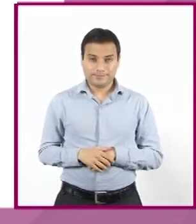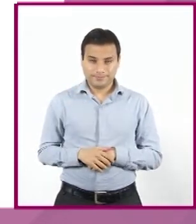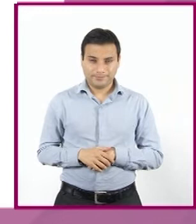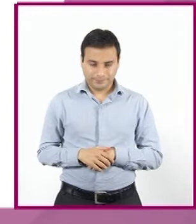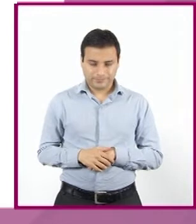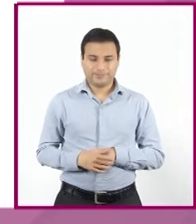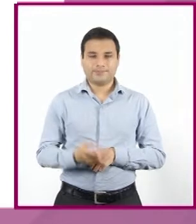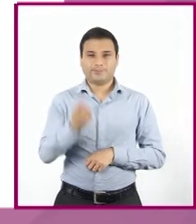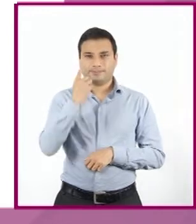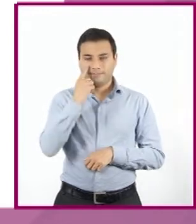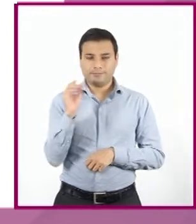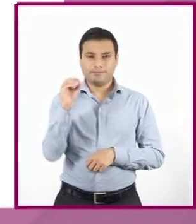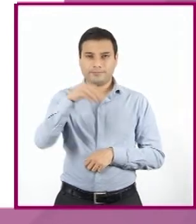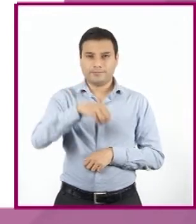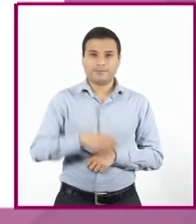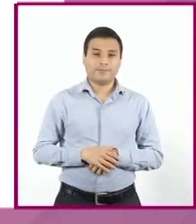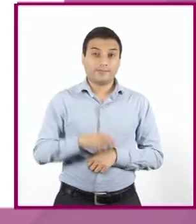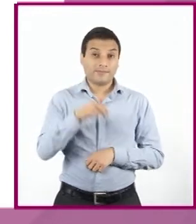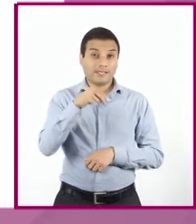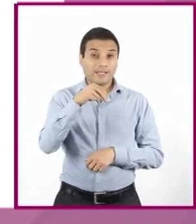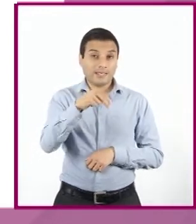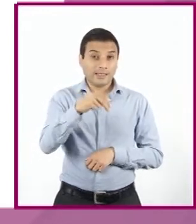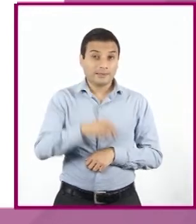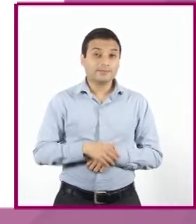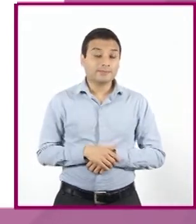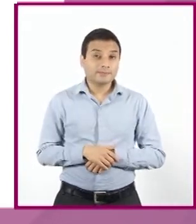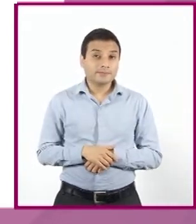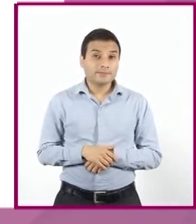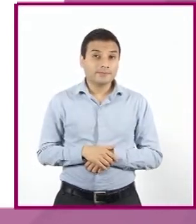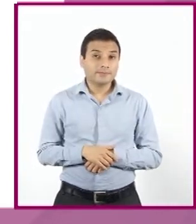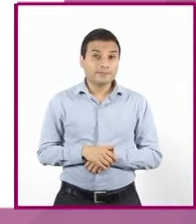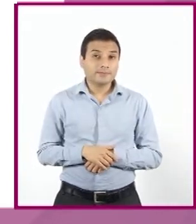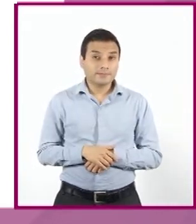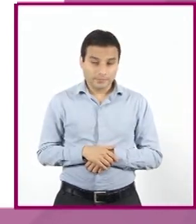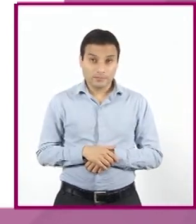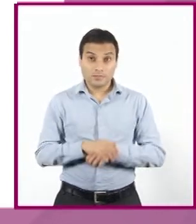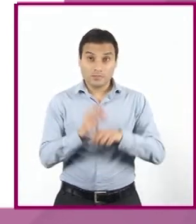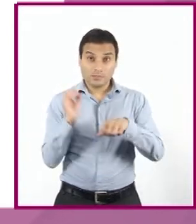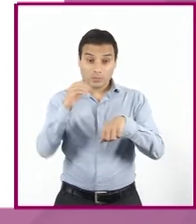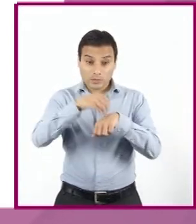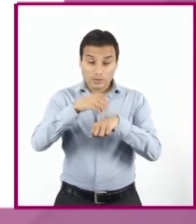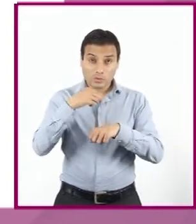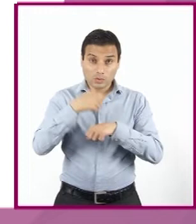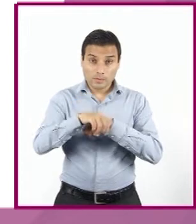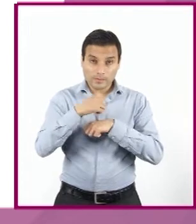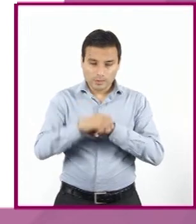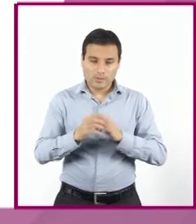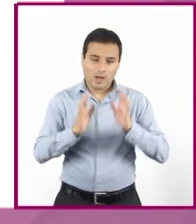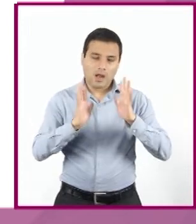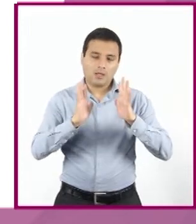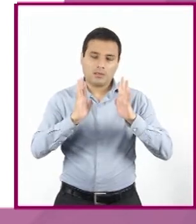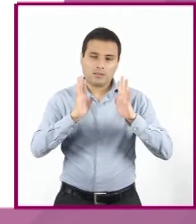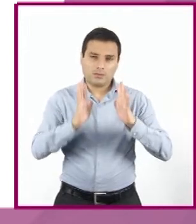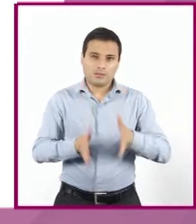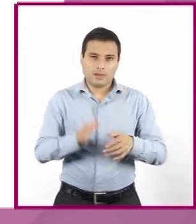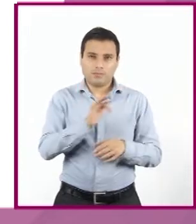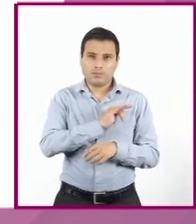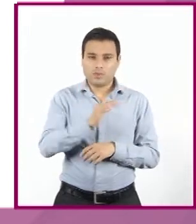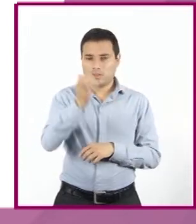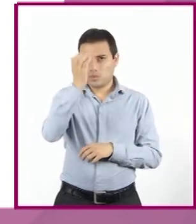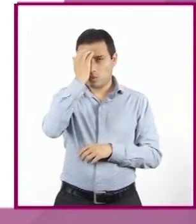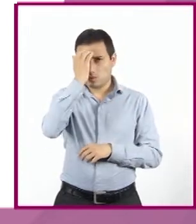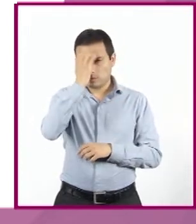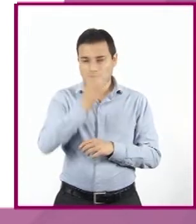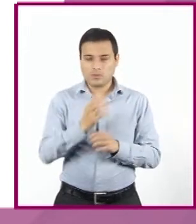al sustituir n por el número de cada término, debemos encontrar una coincidencia con el número de cuadrados de